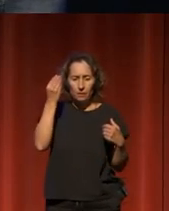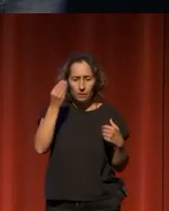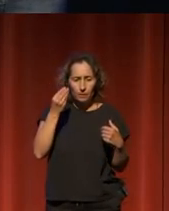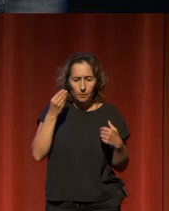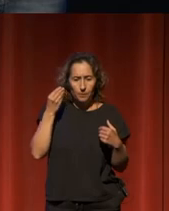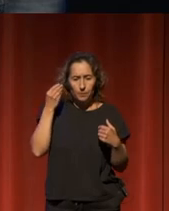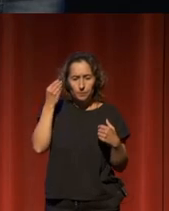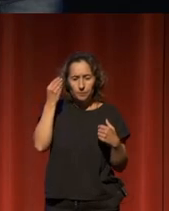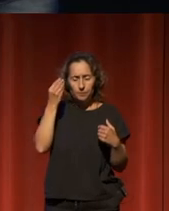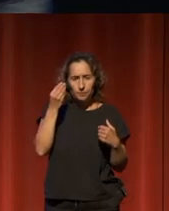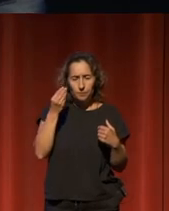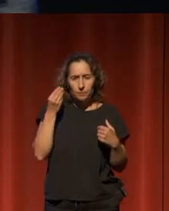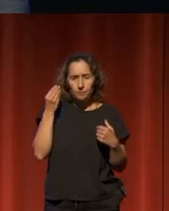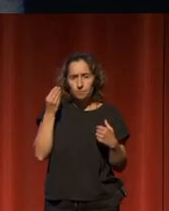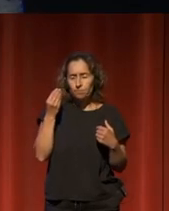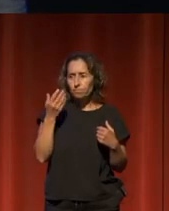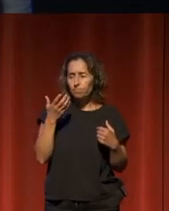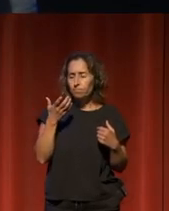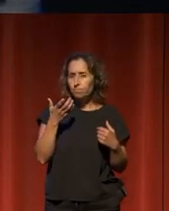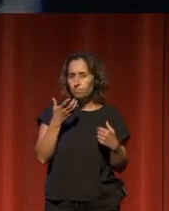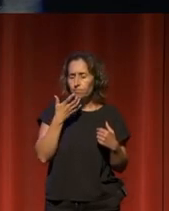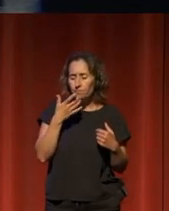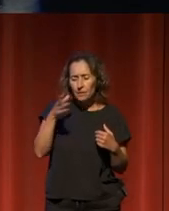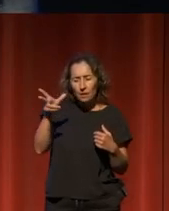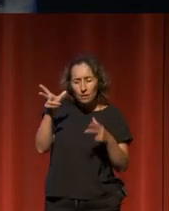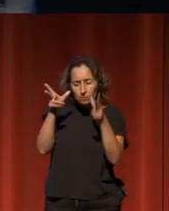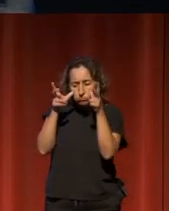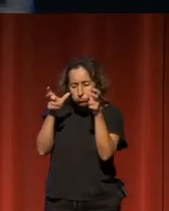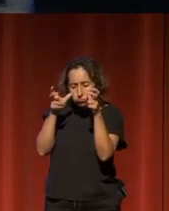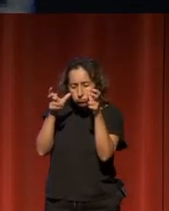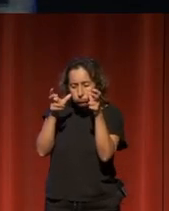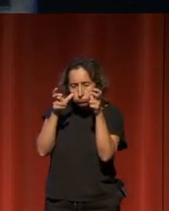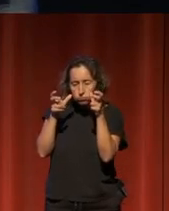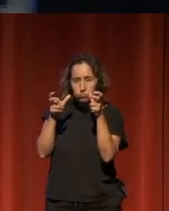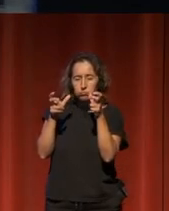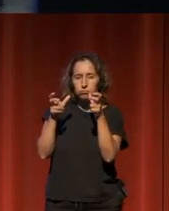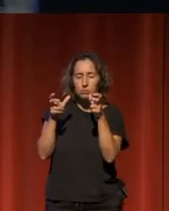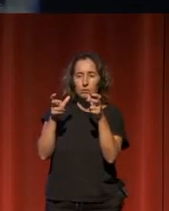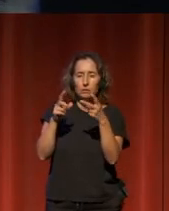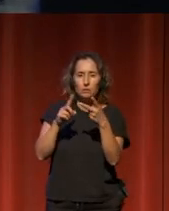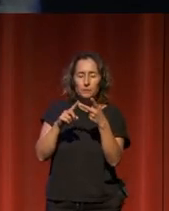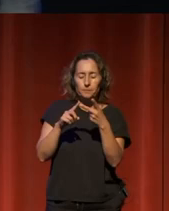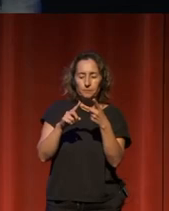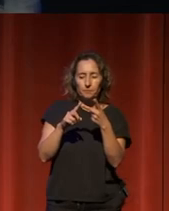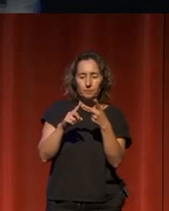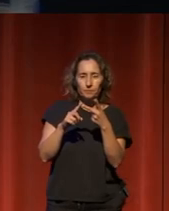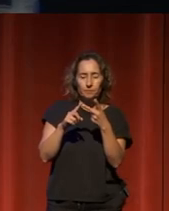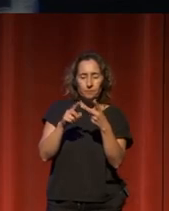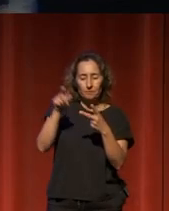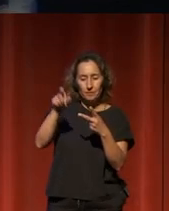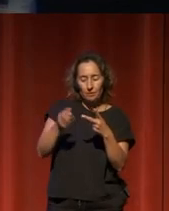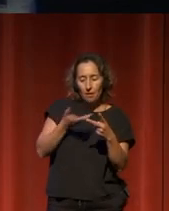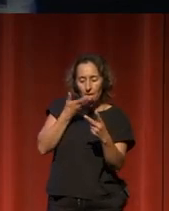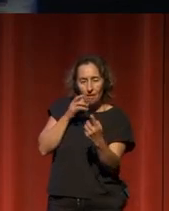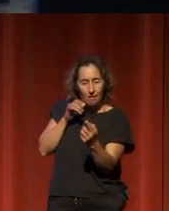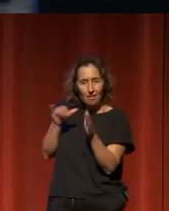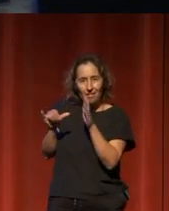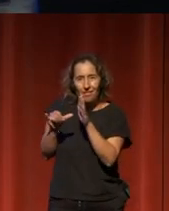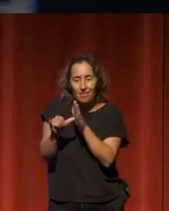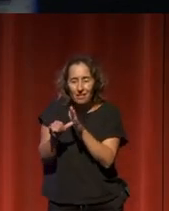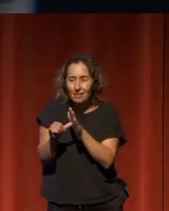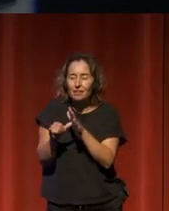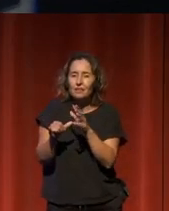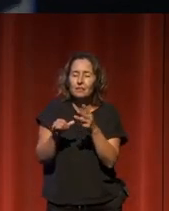e capacidades como la escucha activa el acercarse estar más cercanos a las